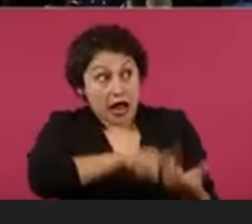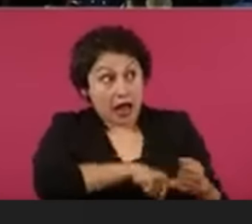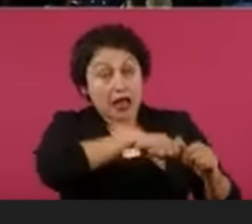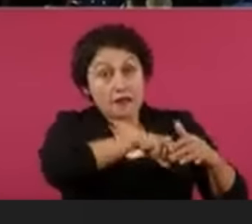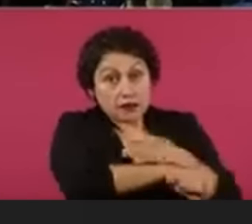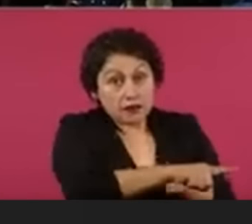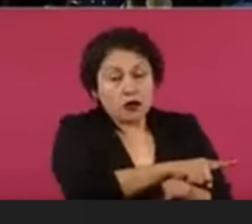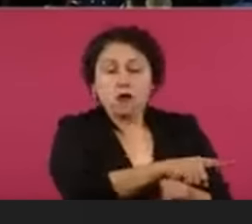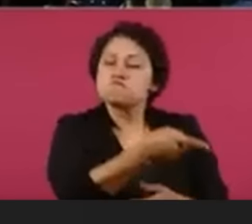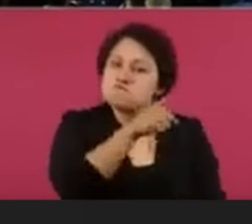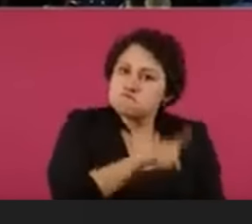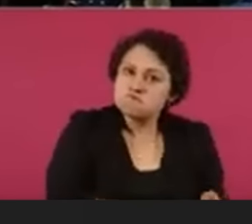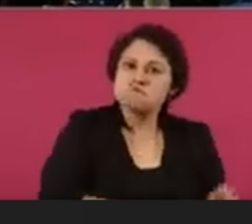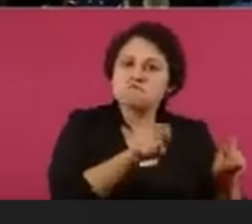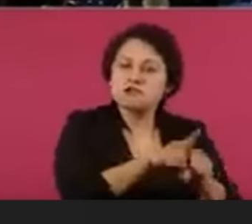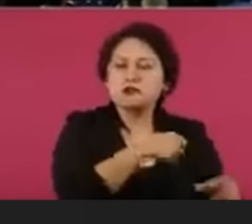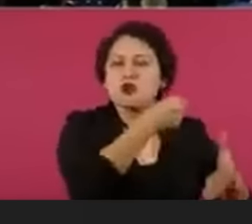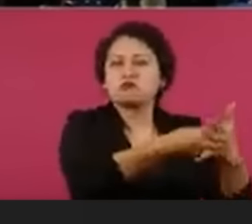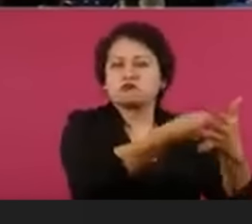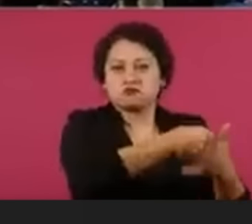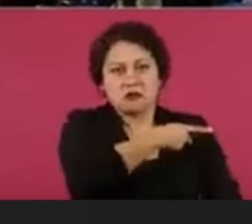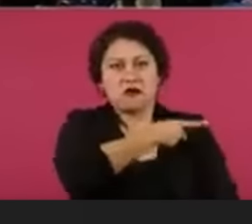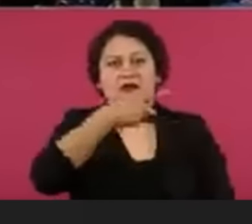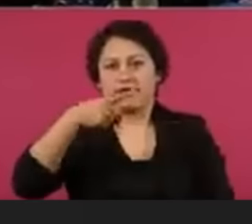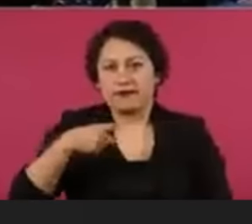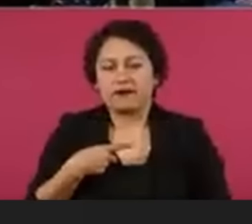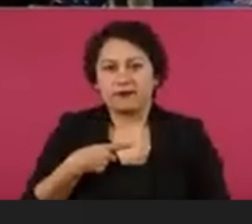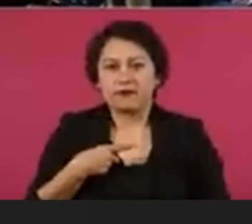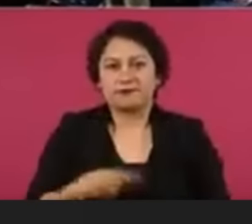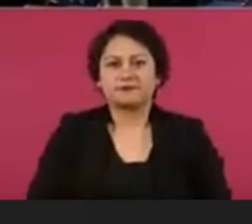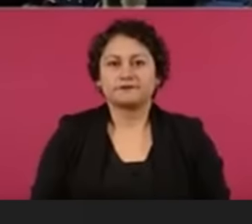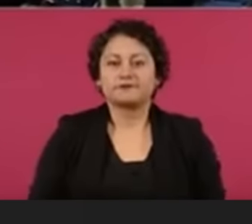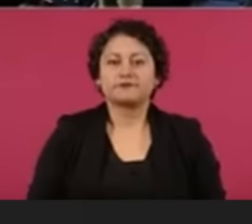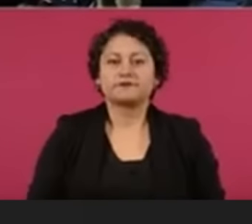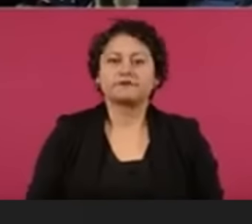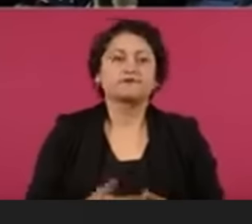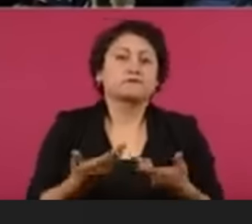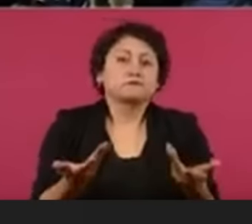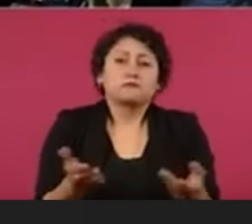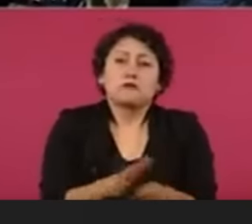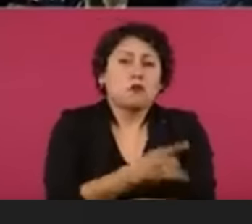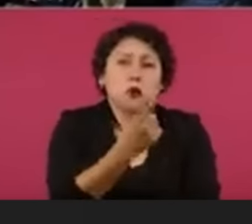a ello. Simple y llanamente, porque